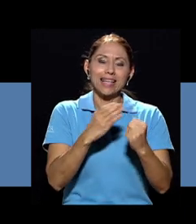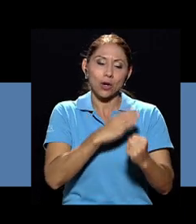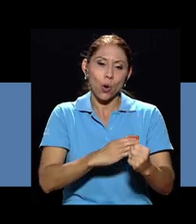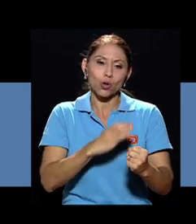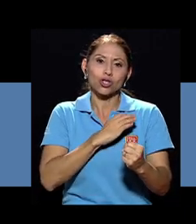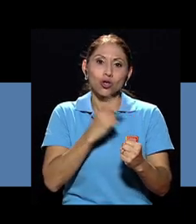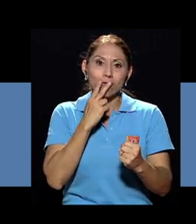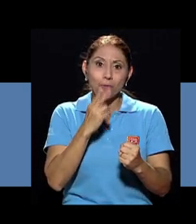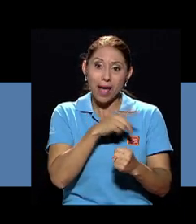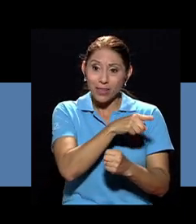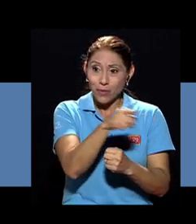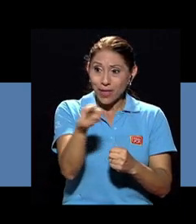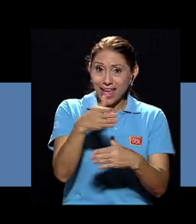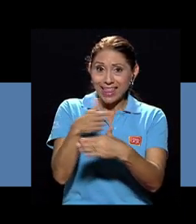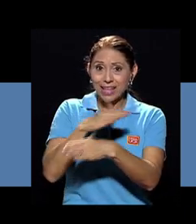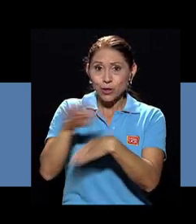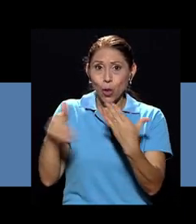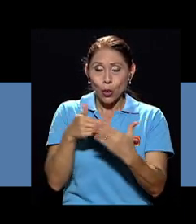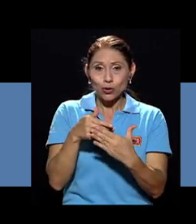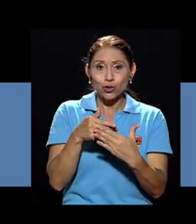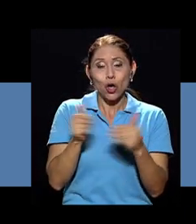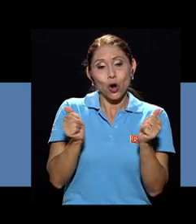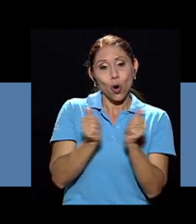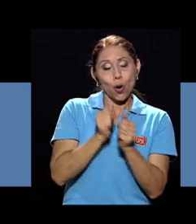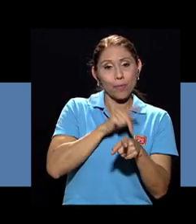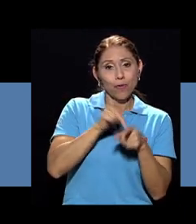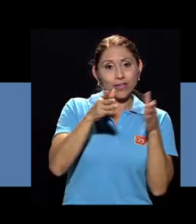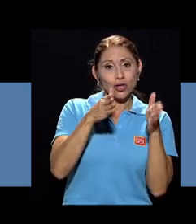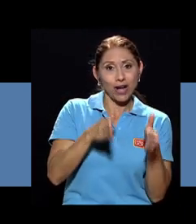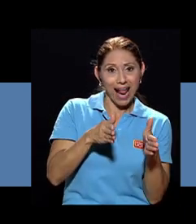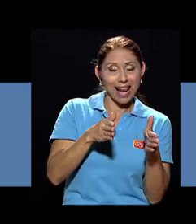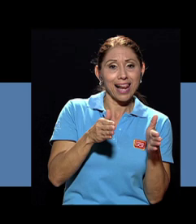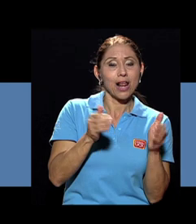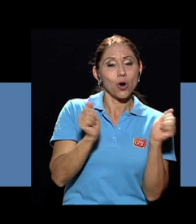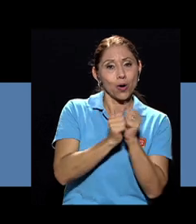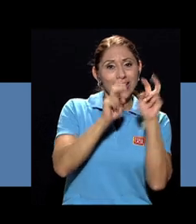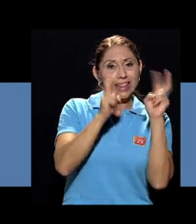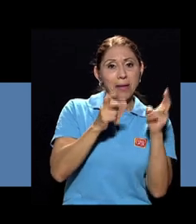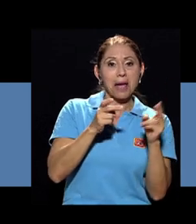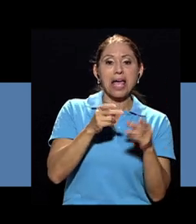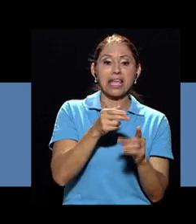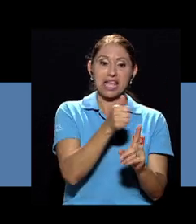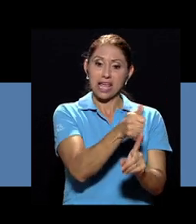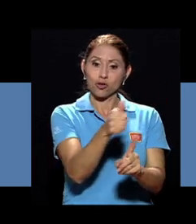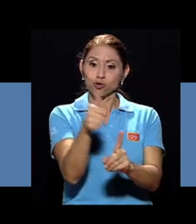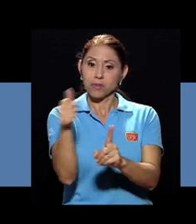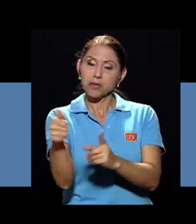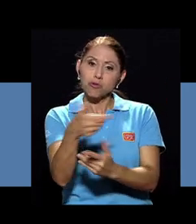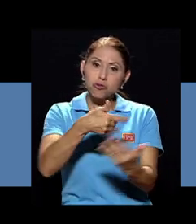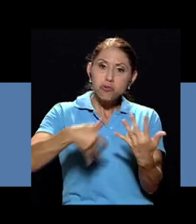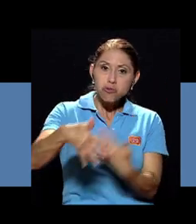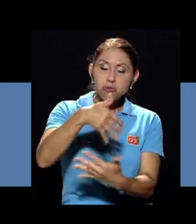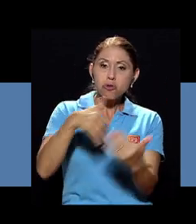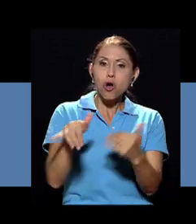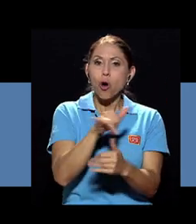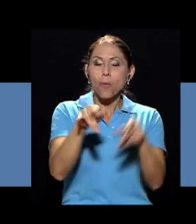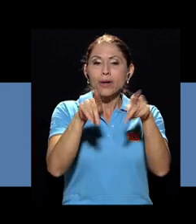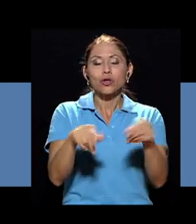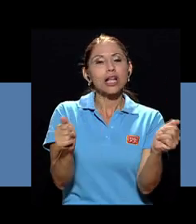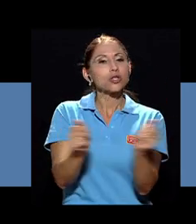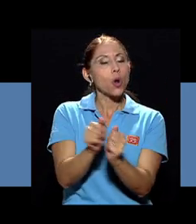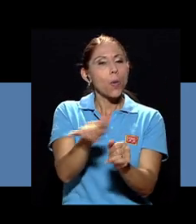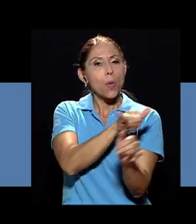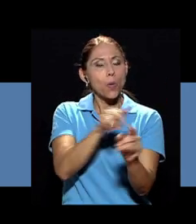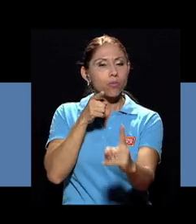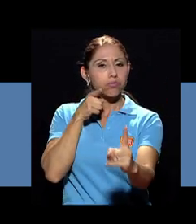entre todos y que sea un acompañamiento tanto con el profesional al inicio con el tema y luego entre ellos mismos como personas con un fin en